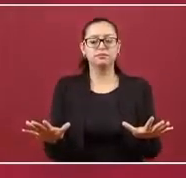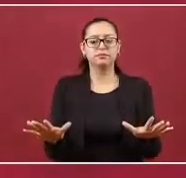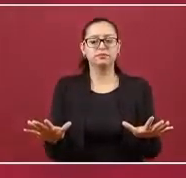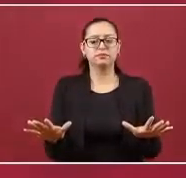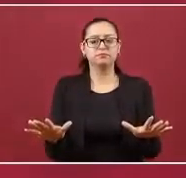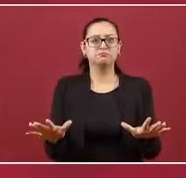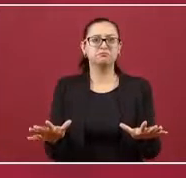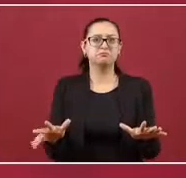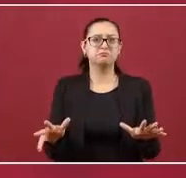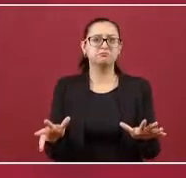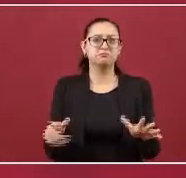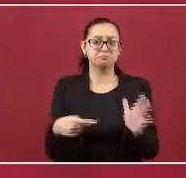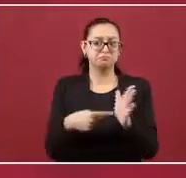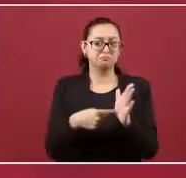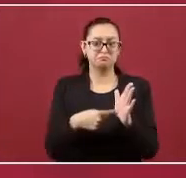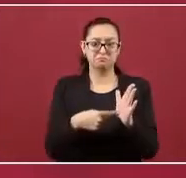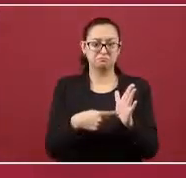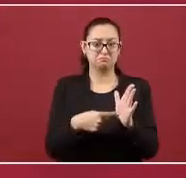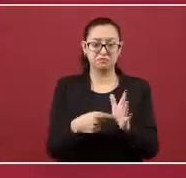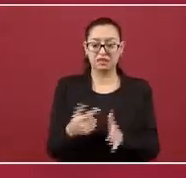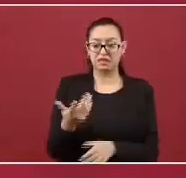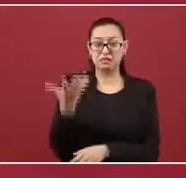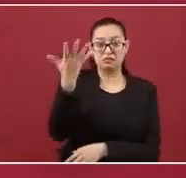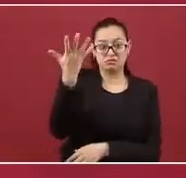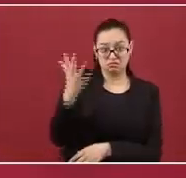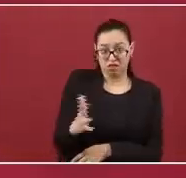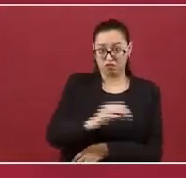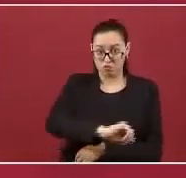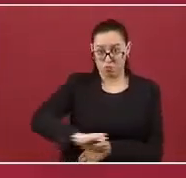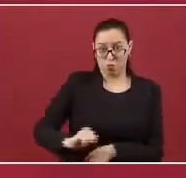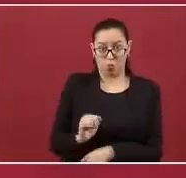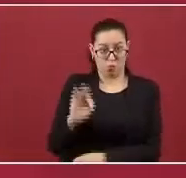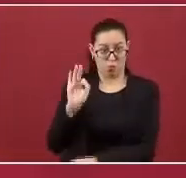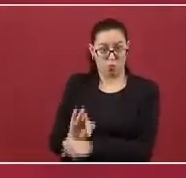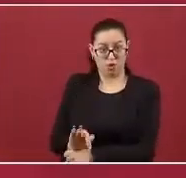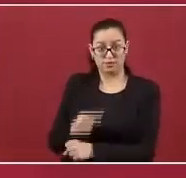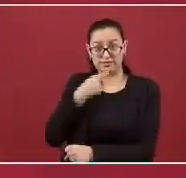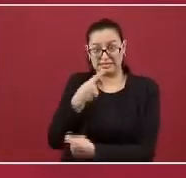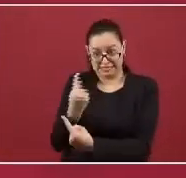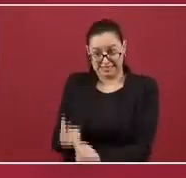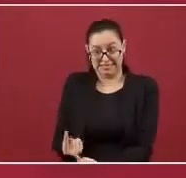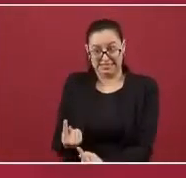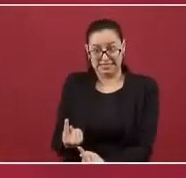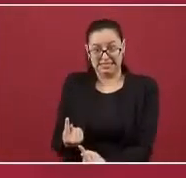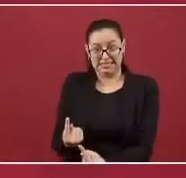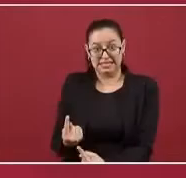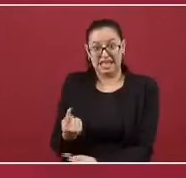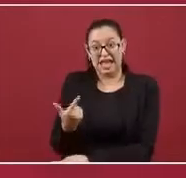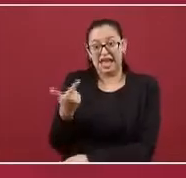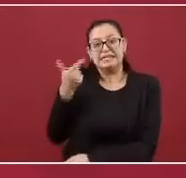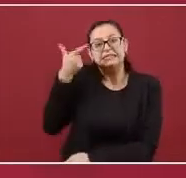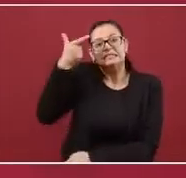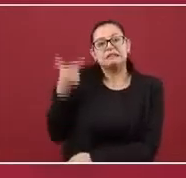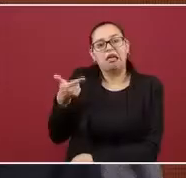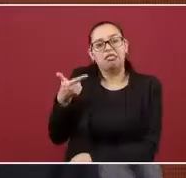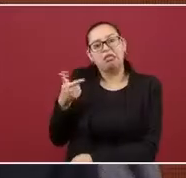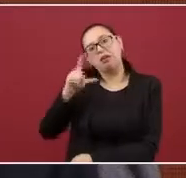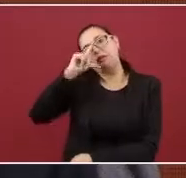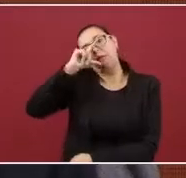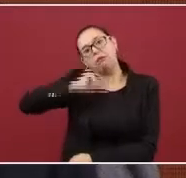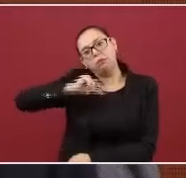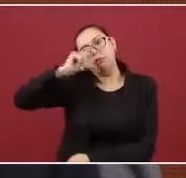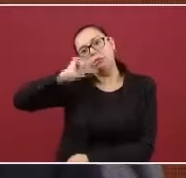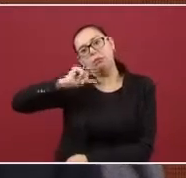de 10 estancias infantiles, 7 irregulares.